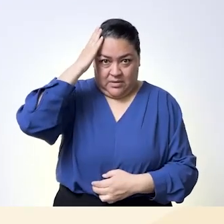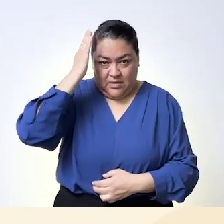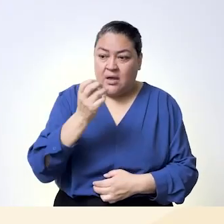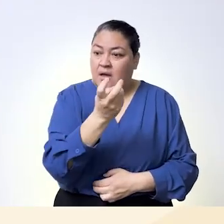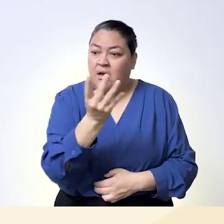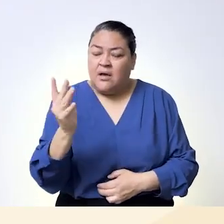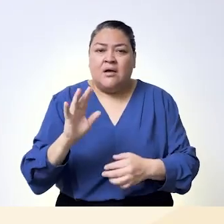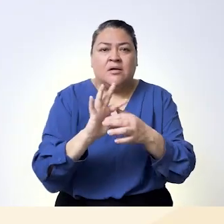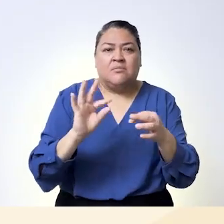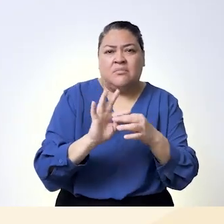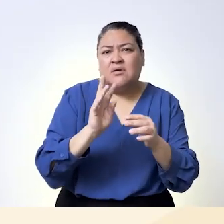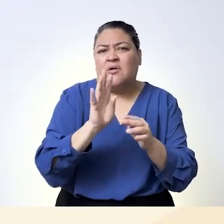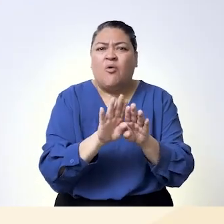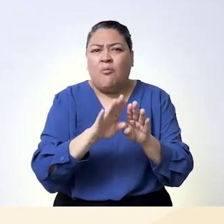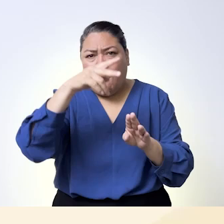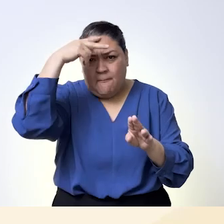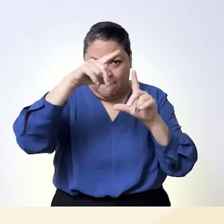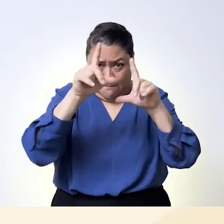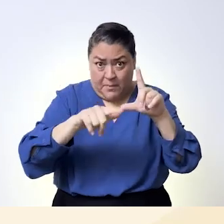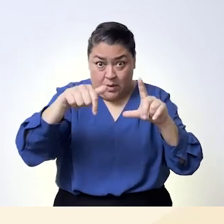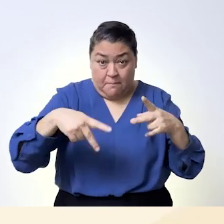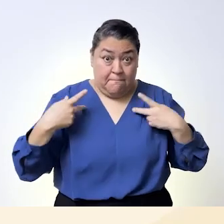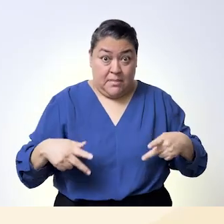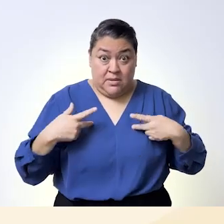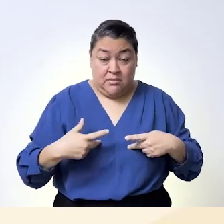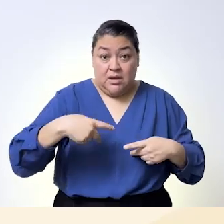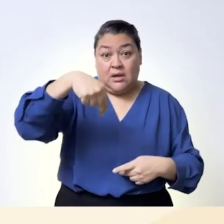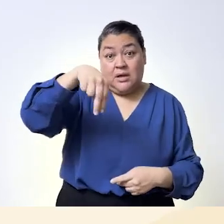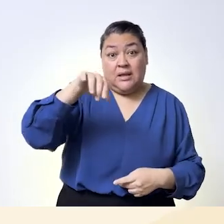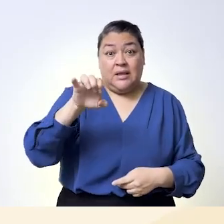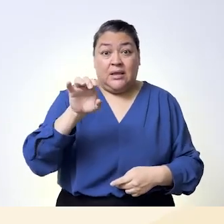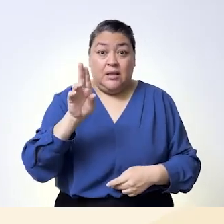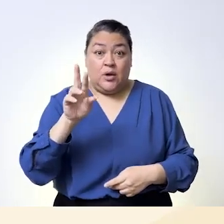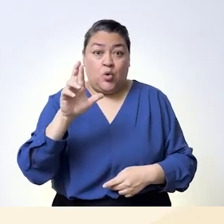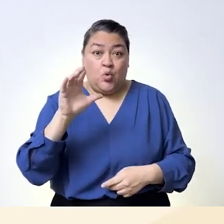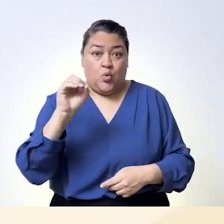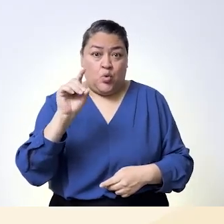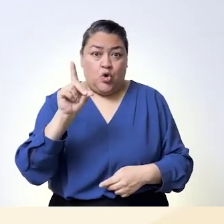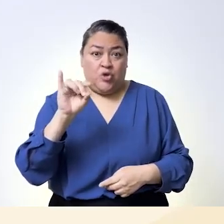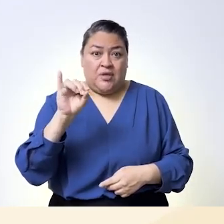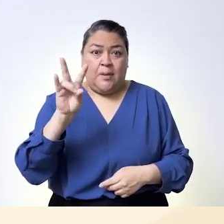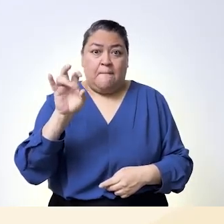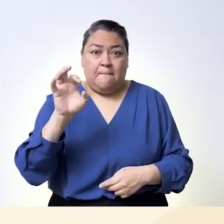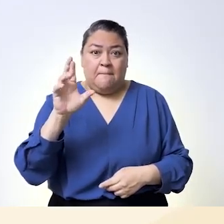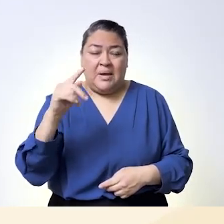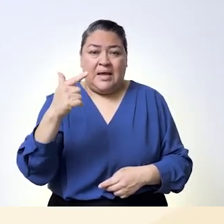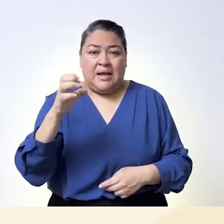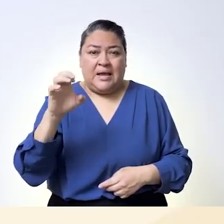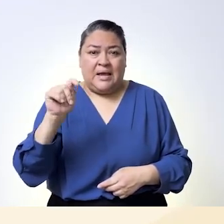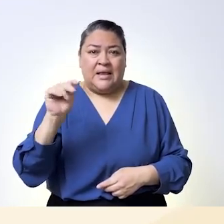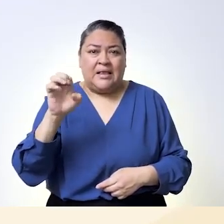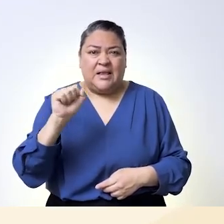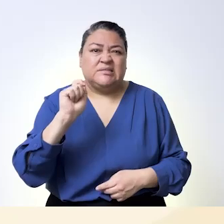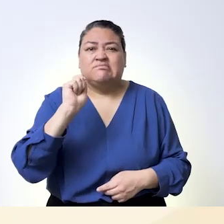la situación de las neurodivergencias en México. Es importantísimo que toquemos este tema porque cada vez más se habla